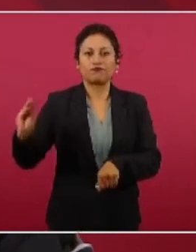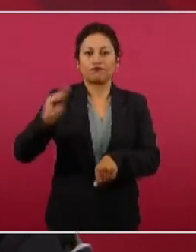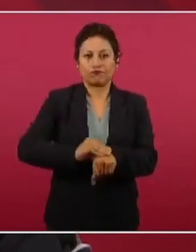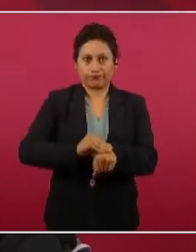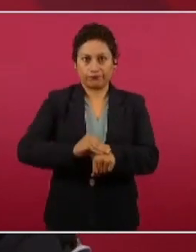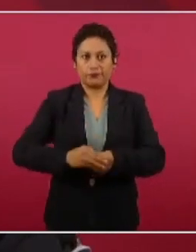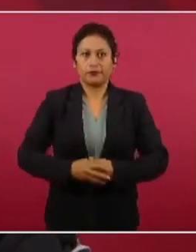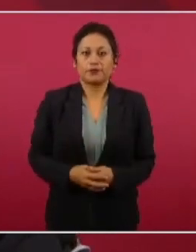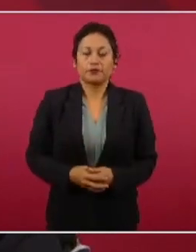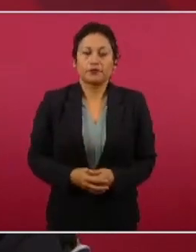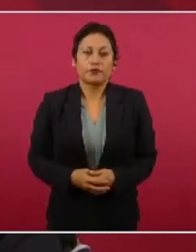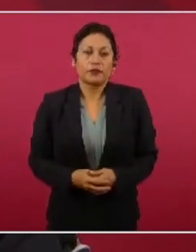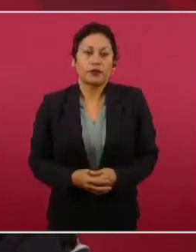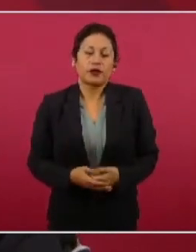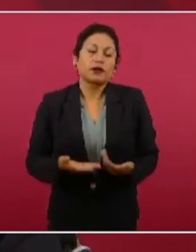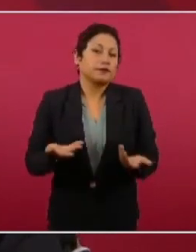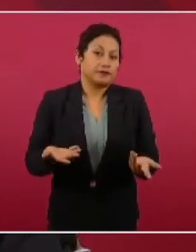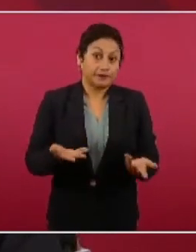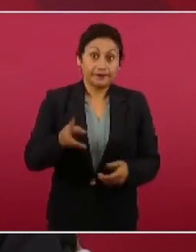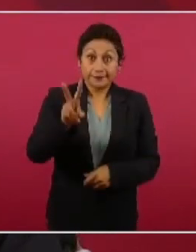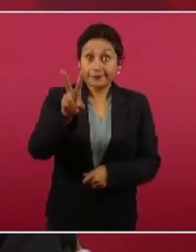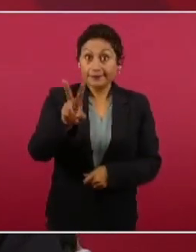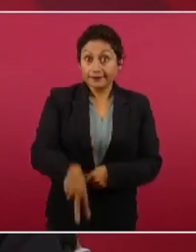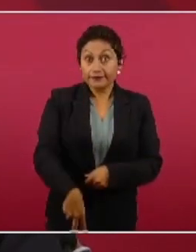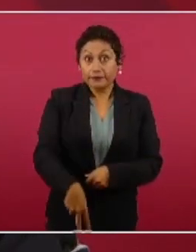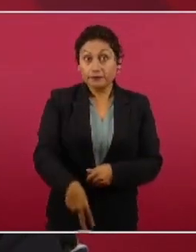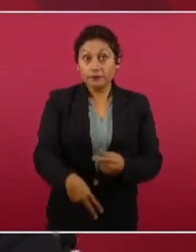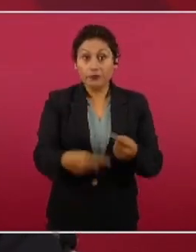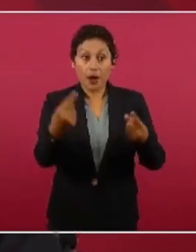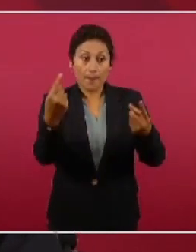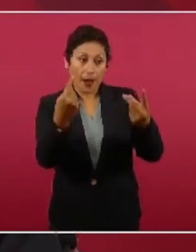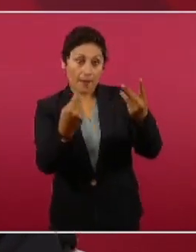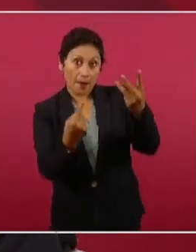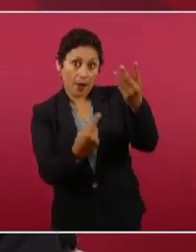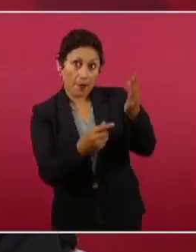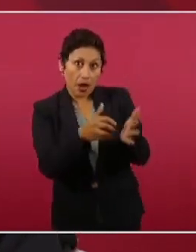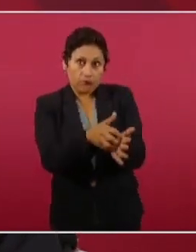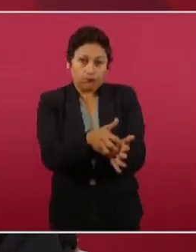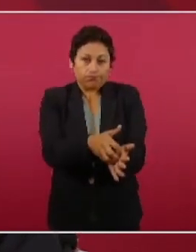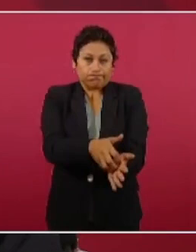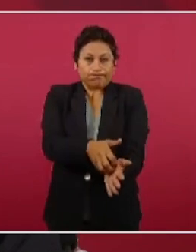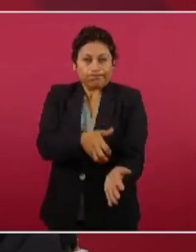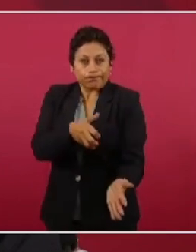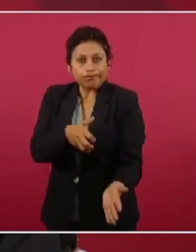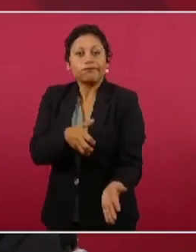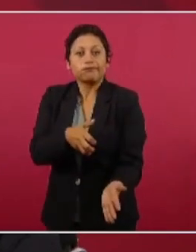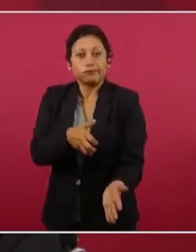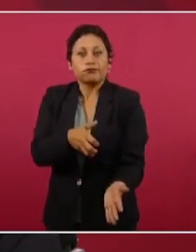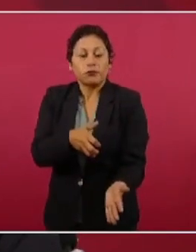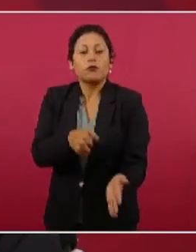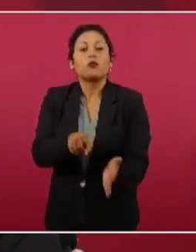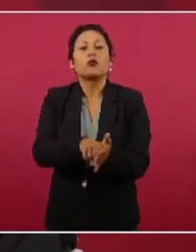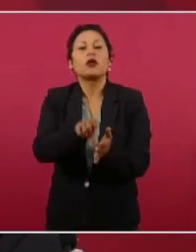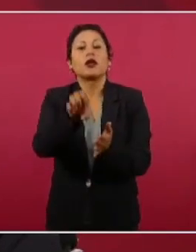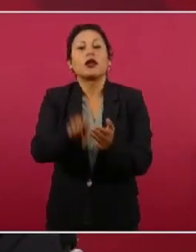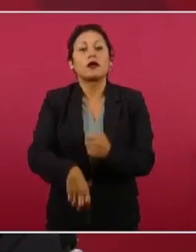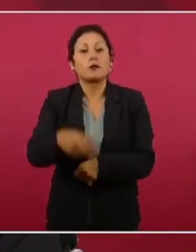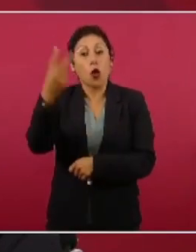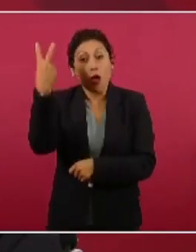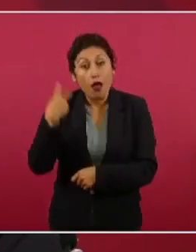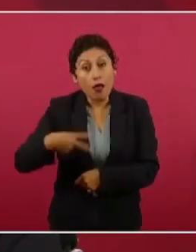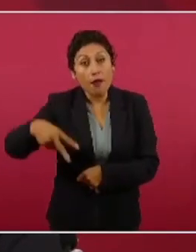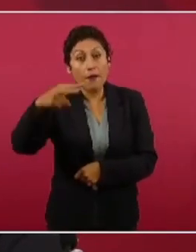Como vamos a reducir bastante, casi no va a haber viajes al extranjero.